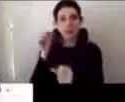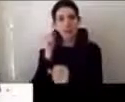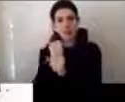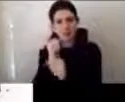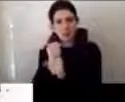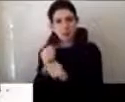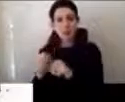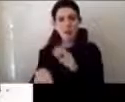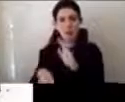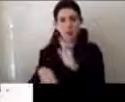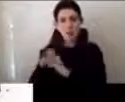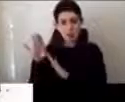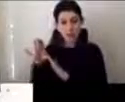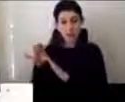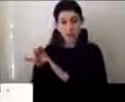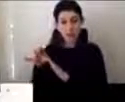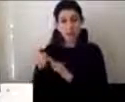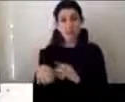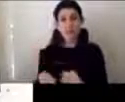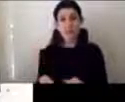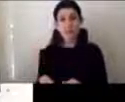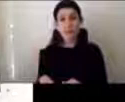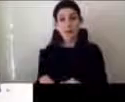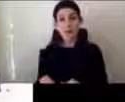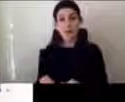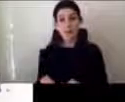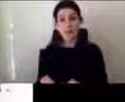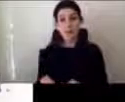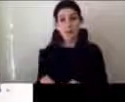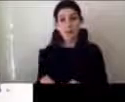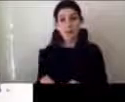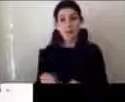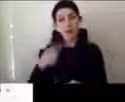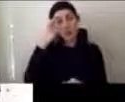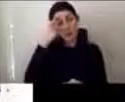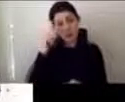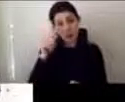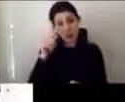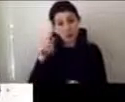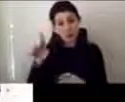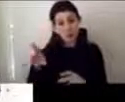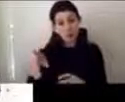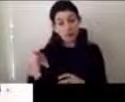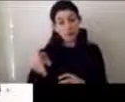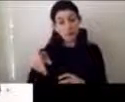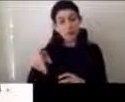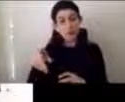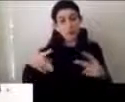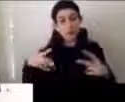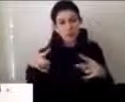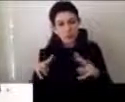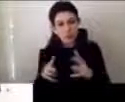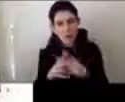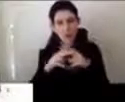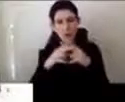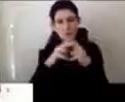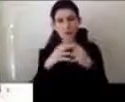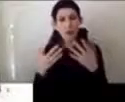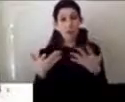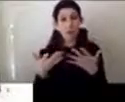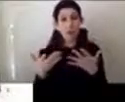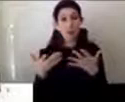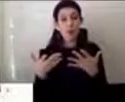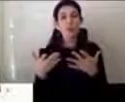más. Pero además han sido construidas en base a la información